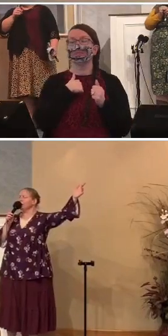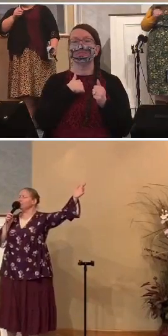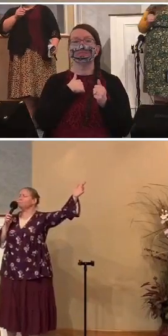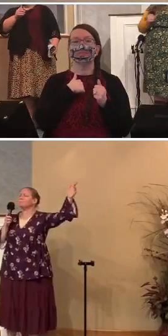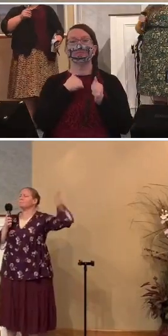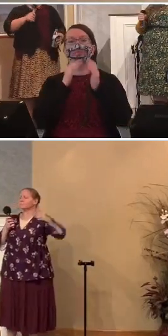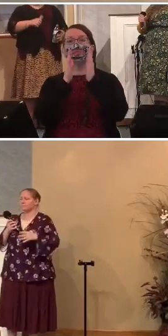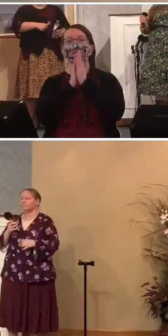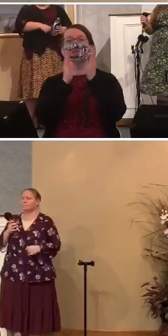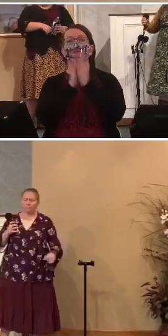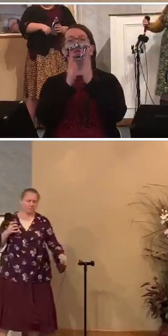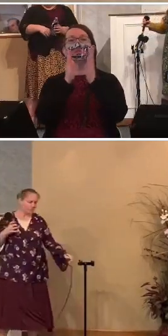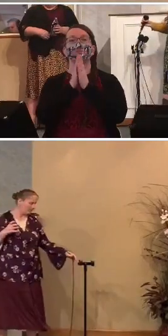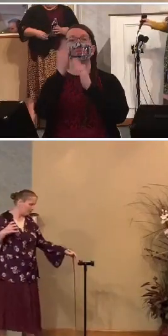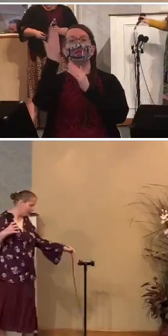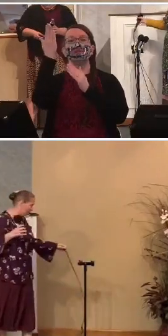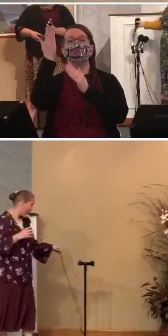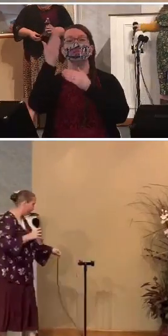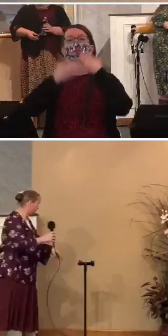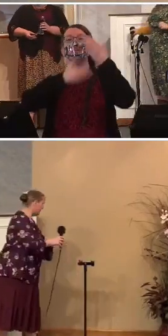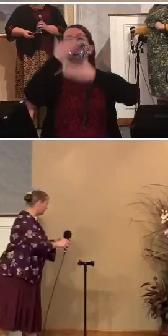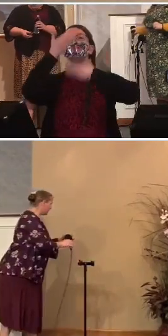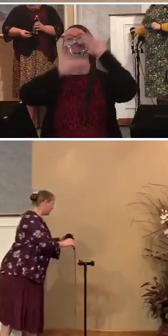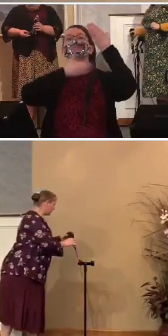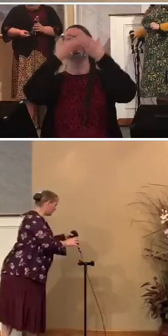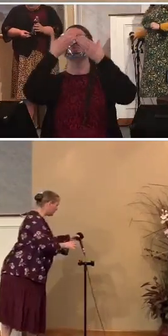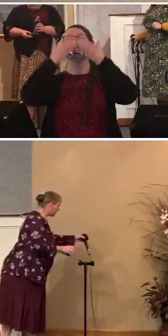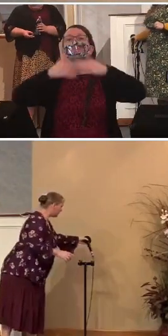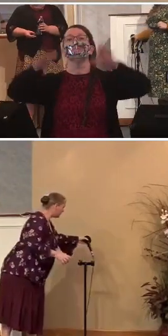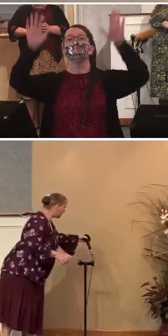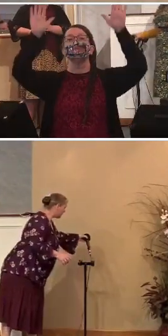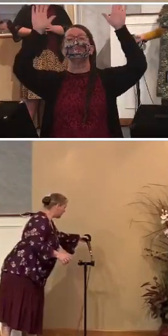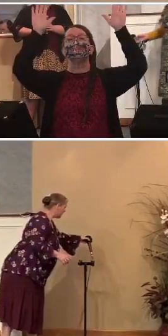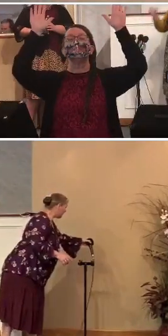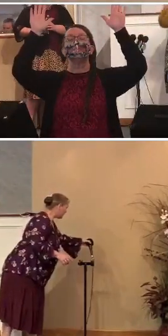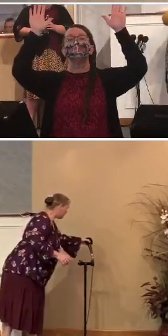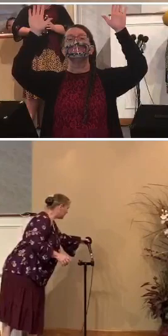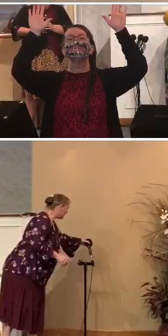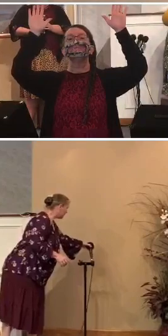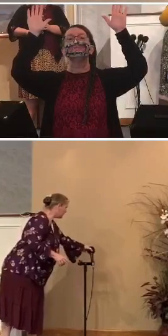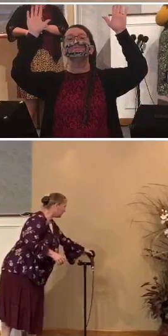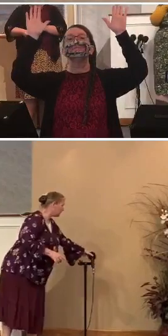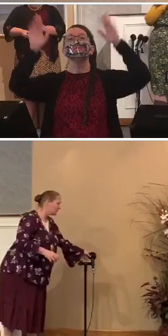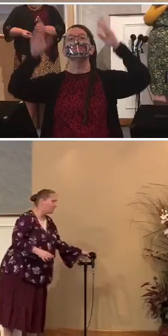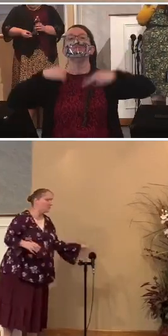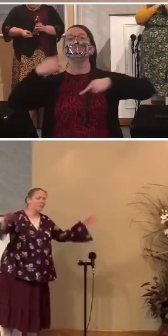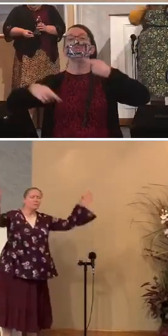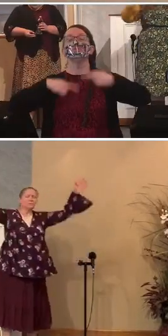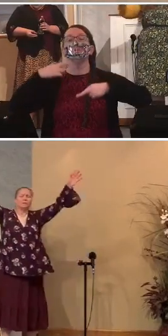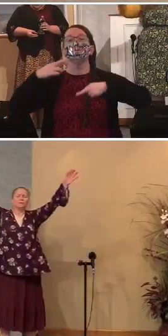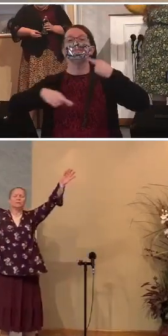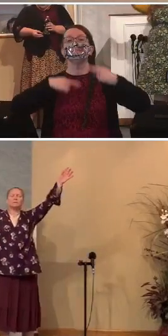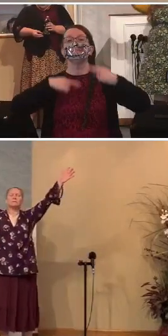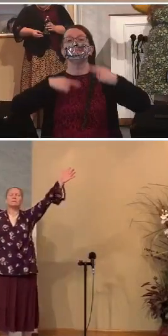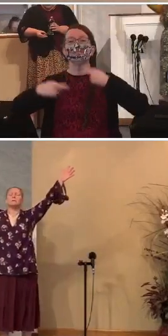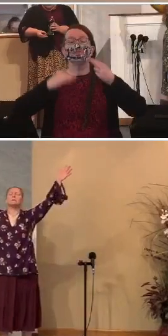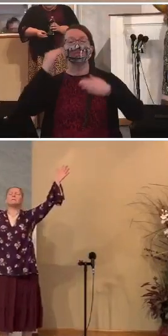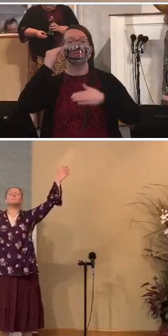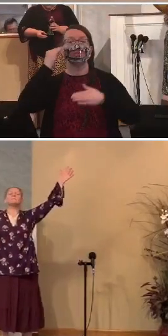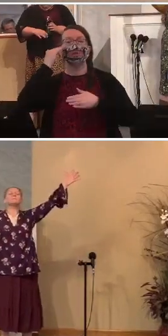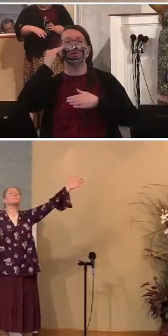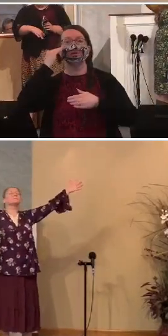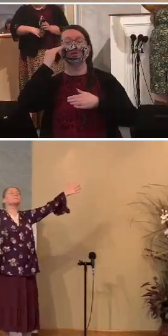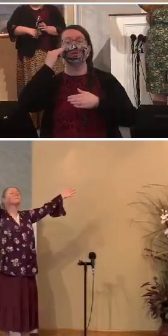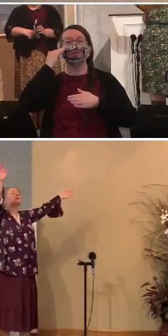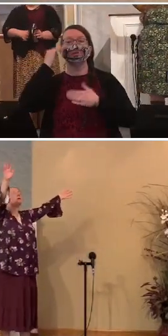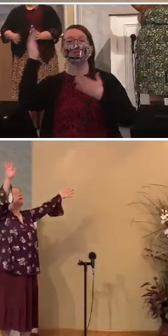Ahora vamos a adorarlo. Vamos a levantar nuestras voces, aplaudir nuestras manos y vamos a regocijarnos